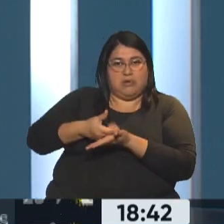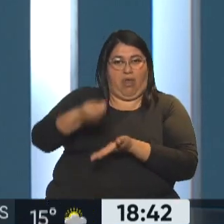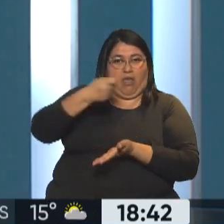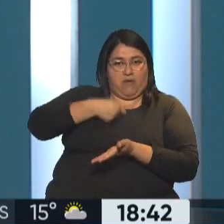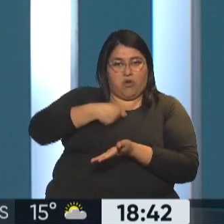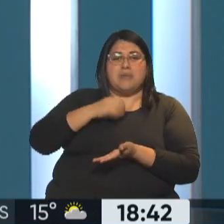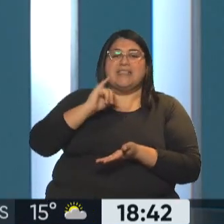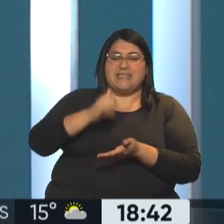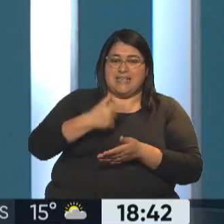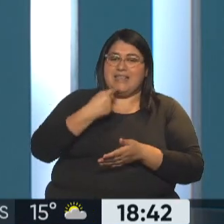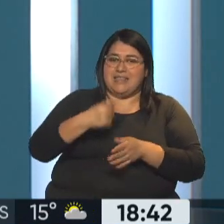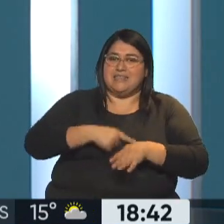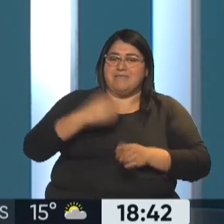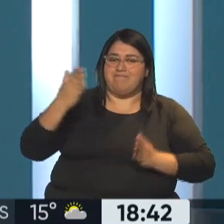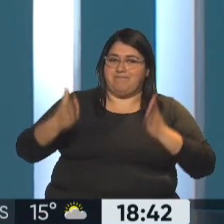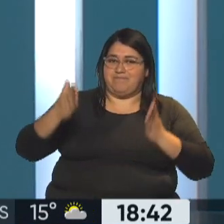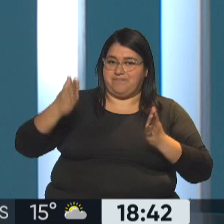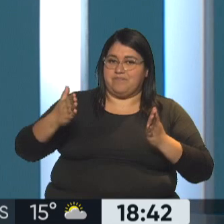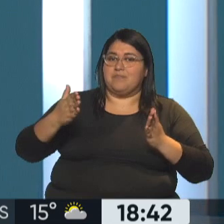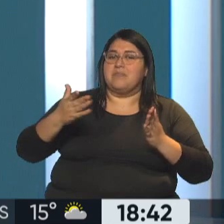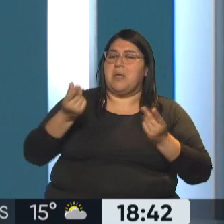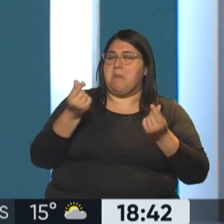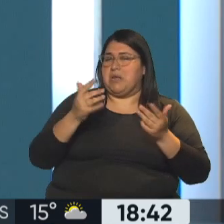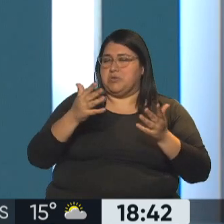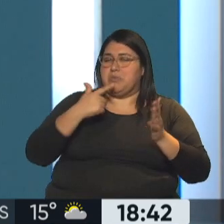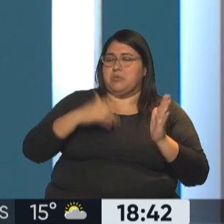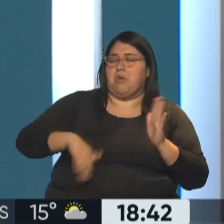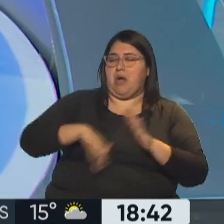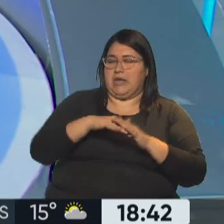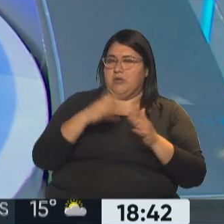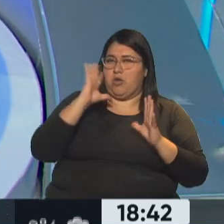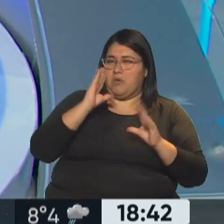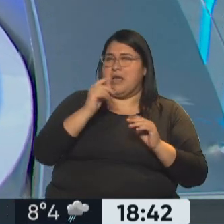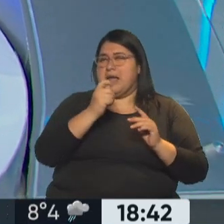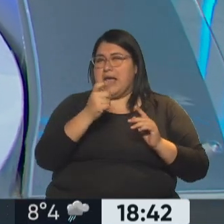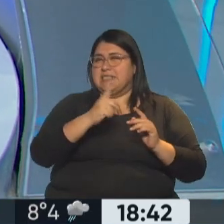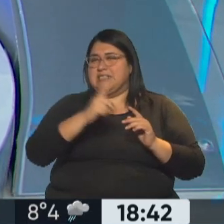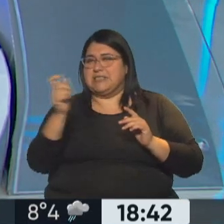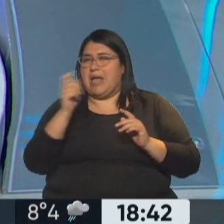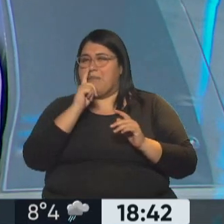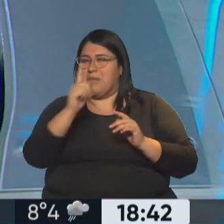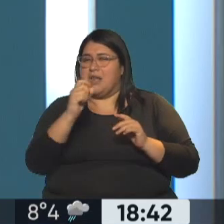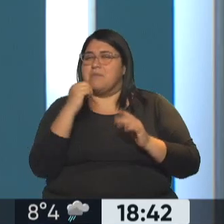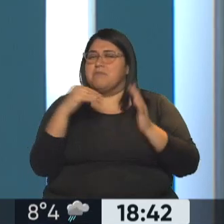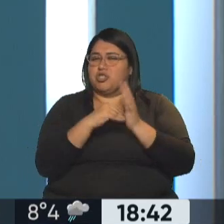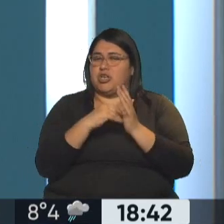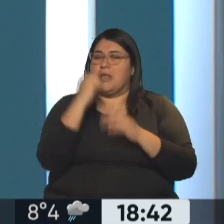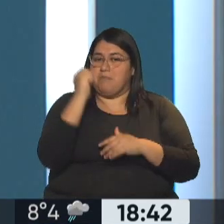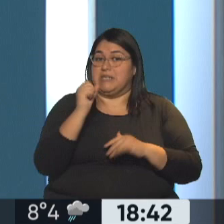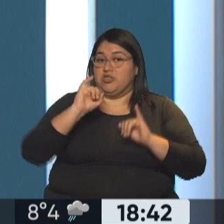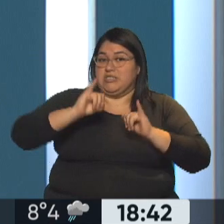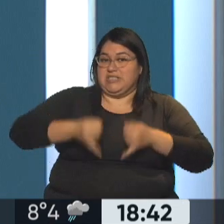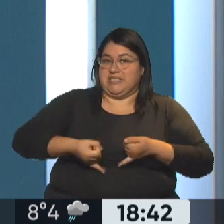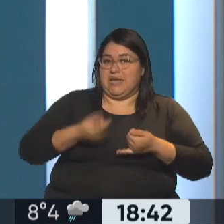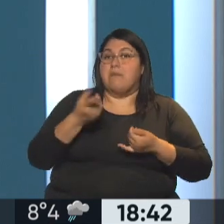se cumpla el tope, que está en, no recuerdo el monto exacto, pero en 100.000 millones de pesos, sí, efectivamente sí, bueno, para pero